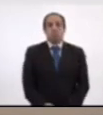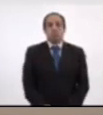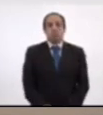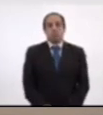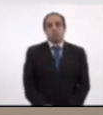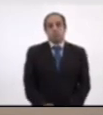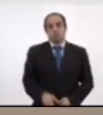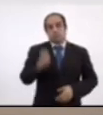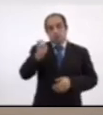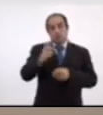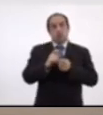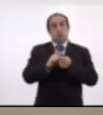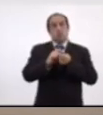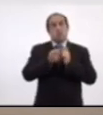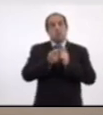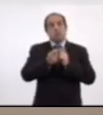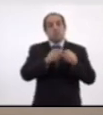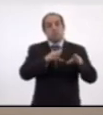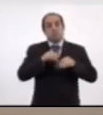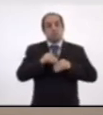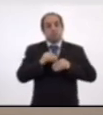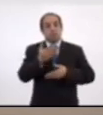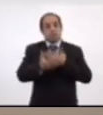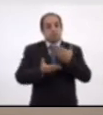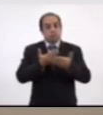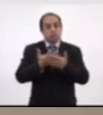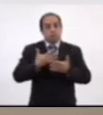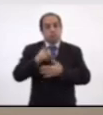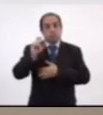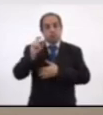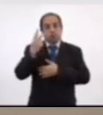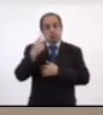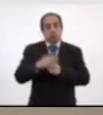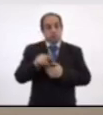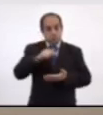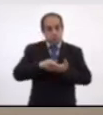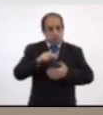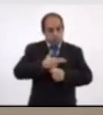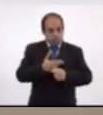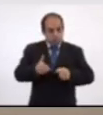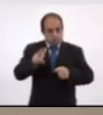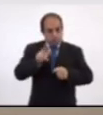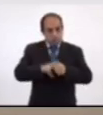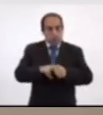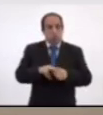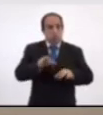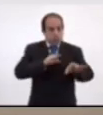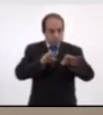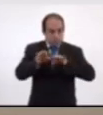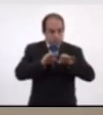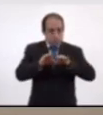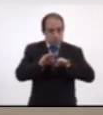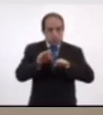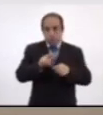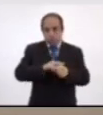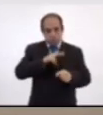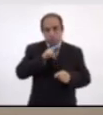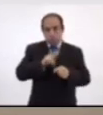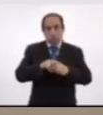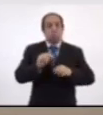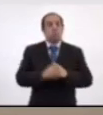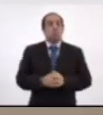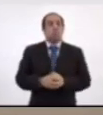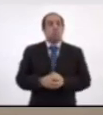En esta recuperación de servicios ya hay 22 unidades hospitalarias que están en operación regular